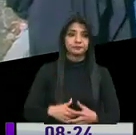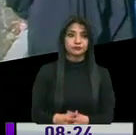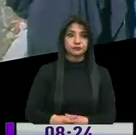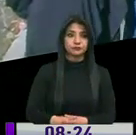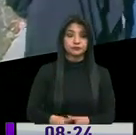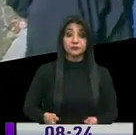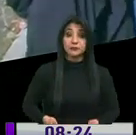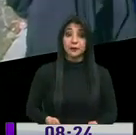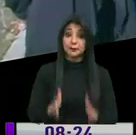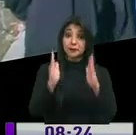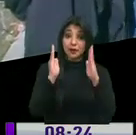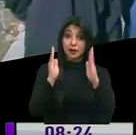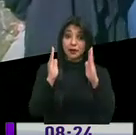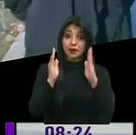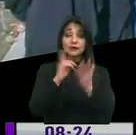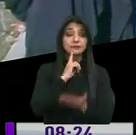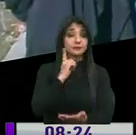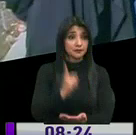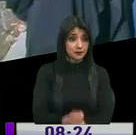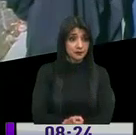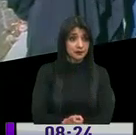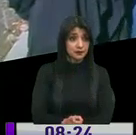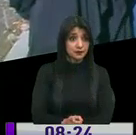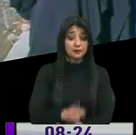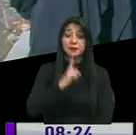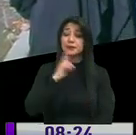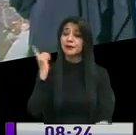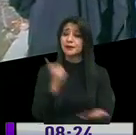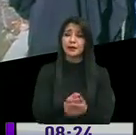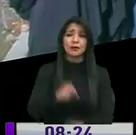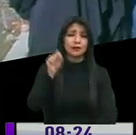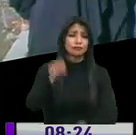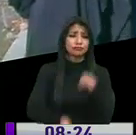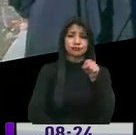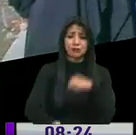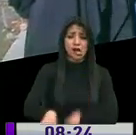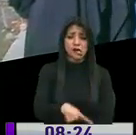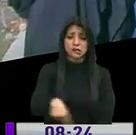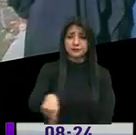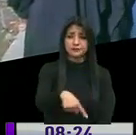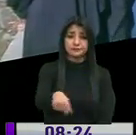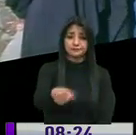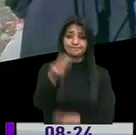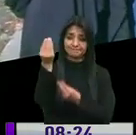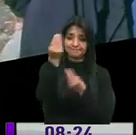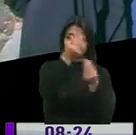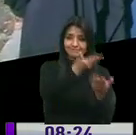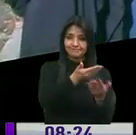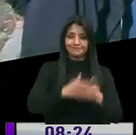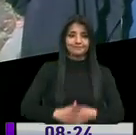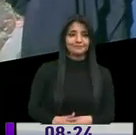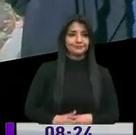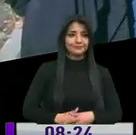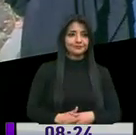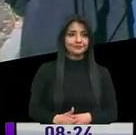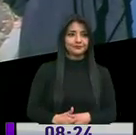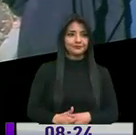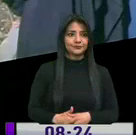vía, Sofía, es absolutamente cierto, destrozada. Así que por favor, adelante usted.